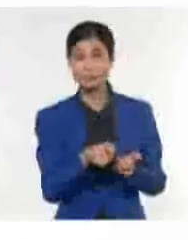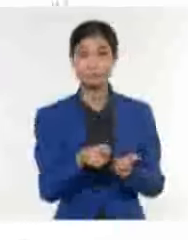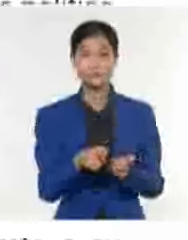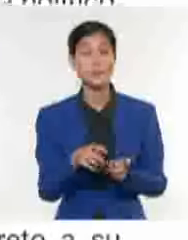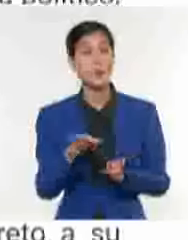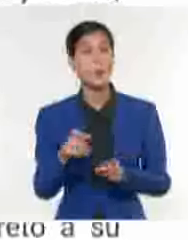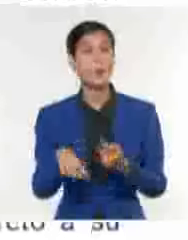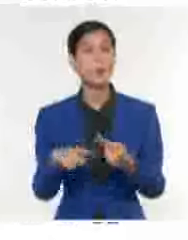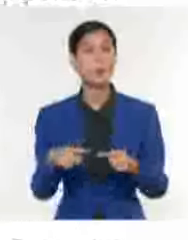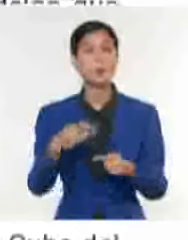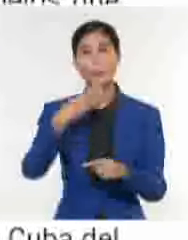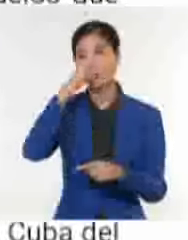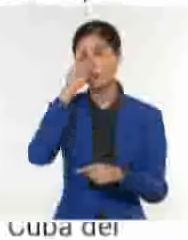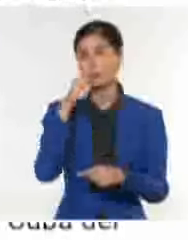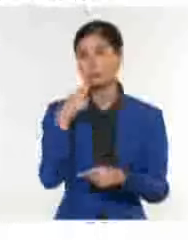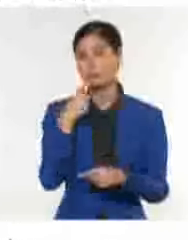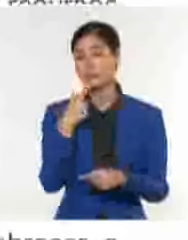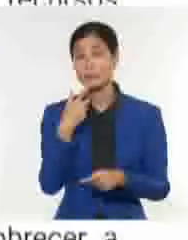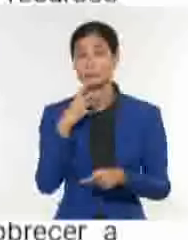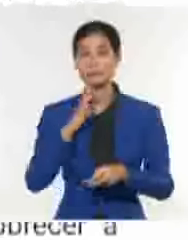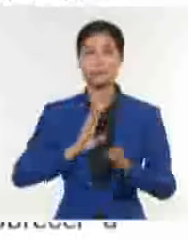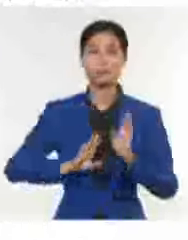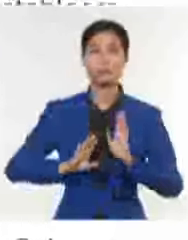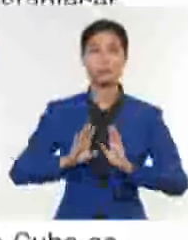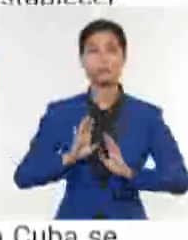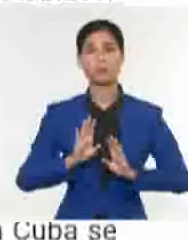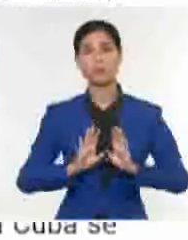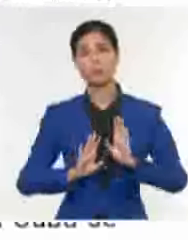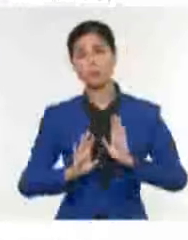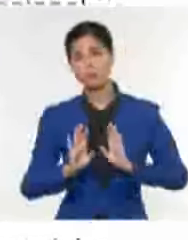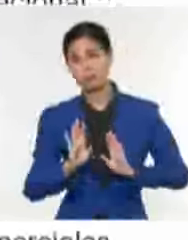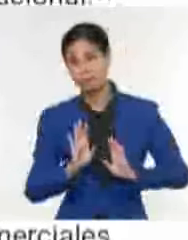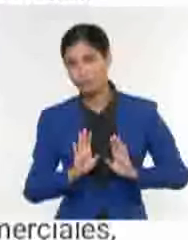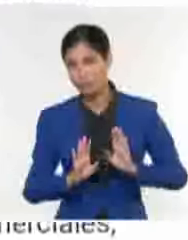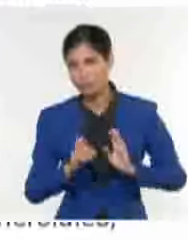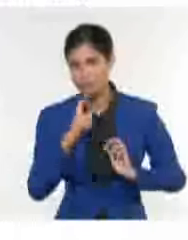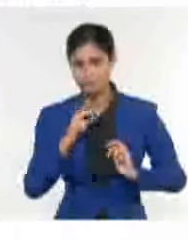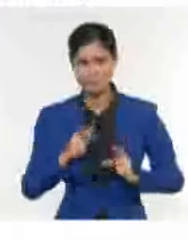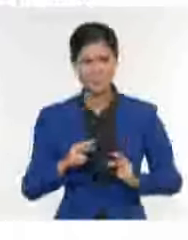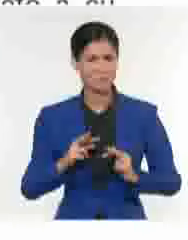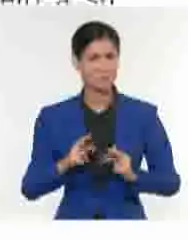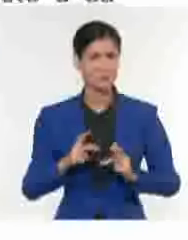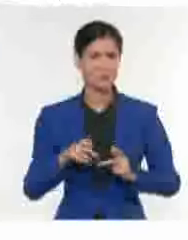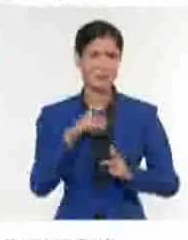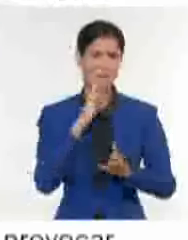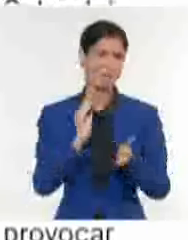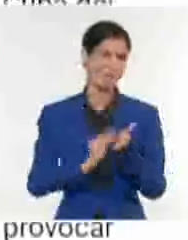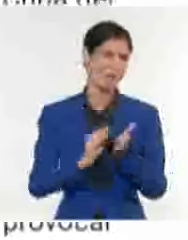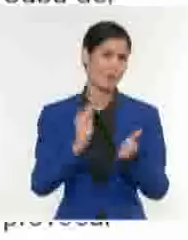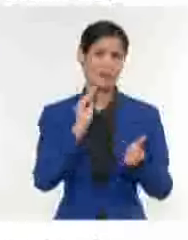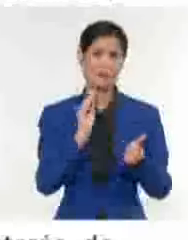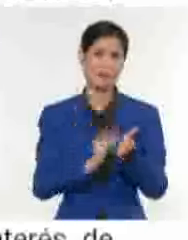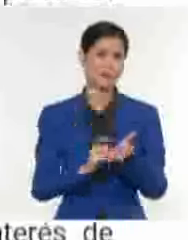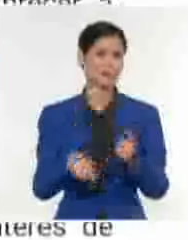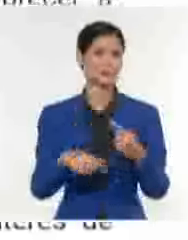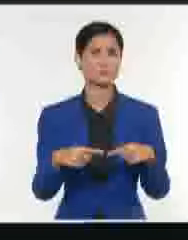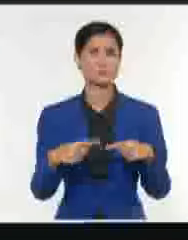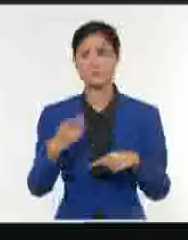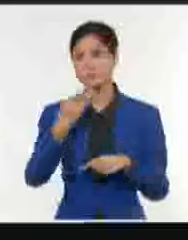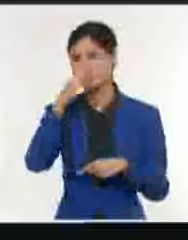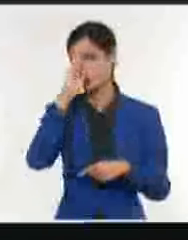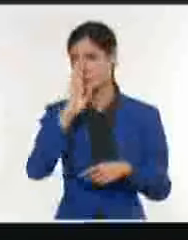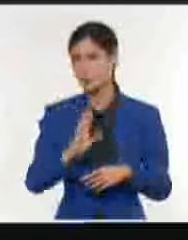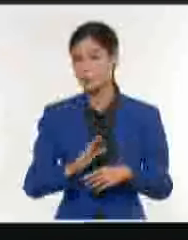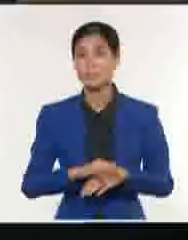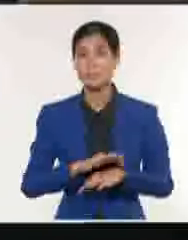dictadura que bla, bla, bla, bla. La misma narrativa de siempre. La Cancillería cubana publicó en su cuenta en X que